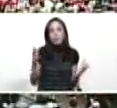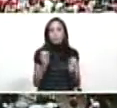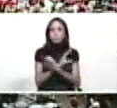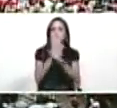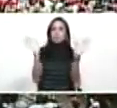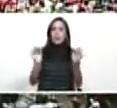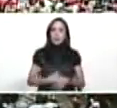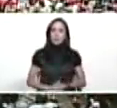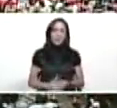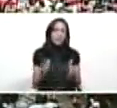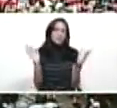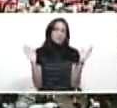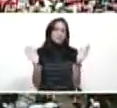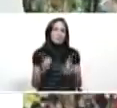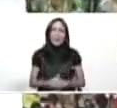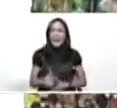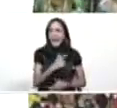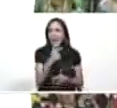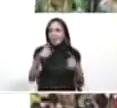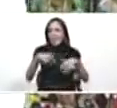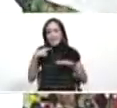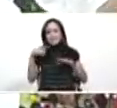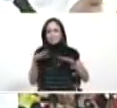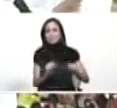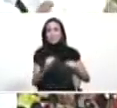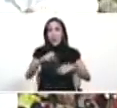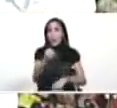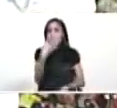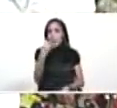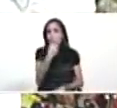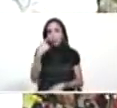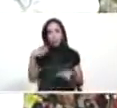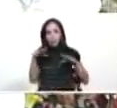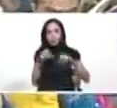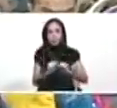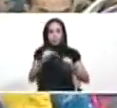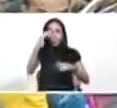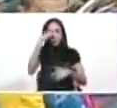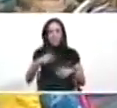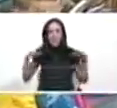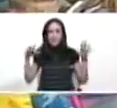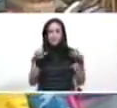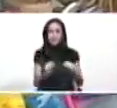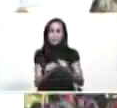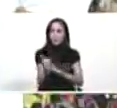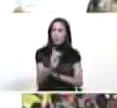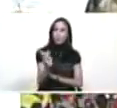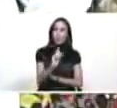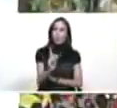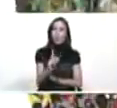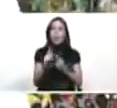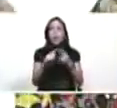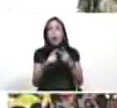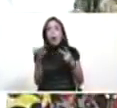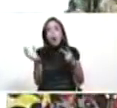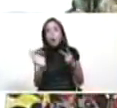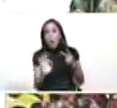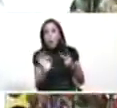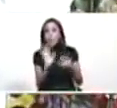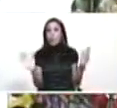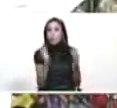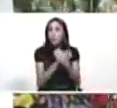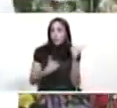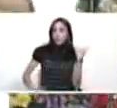¿Puede venir alguien a tomar el poder en Miraflores? ¿Puede venir alguien a decir que es presidente